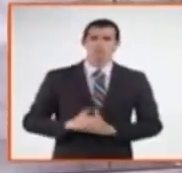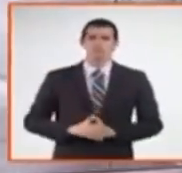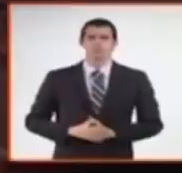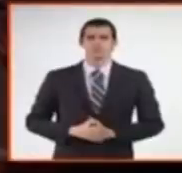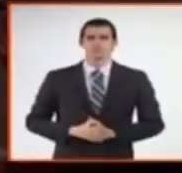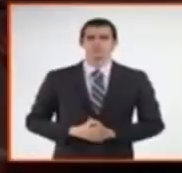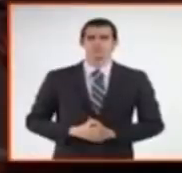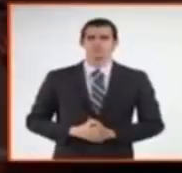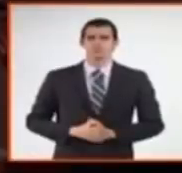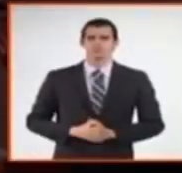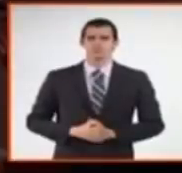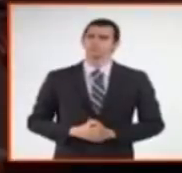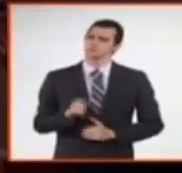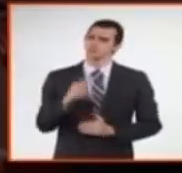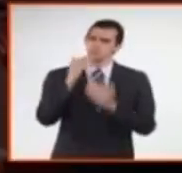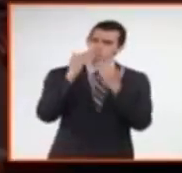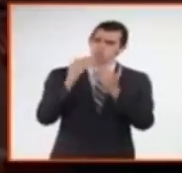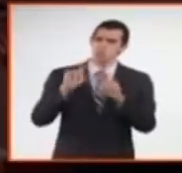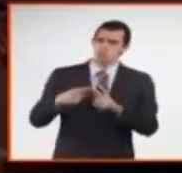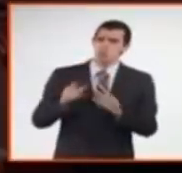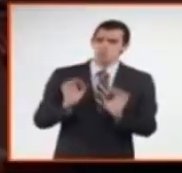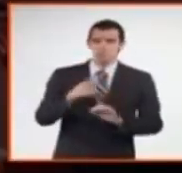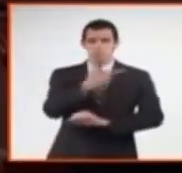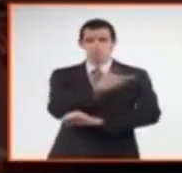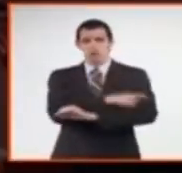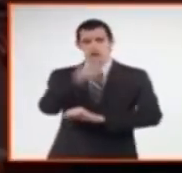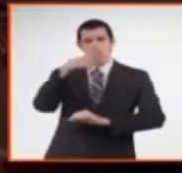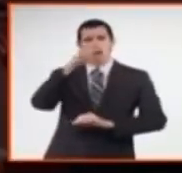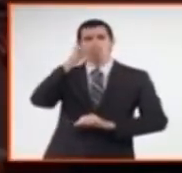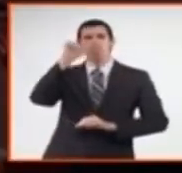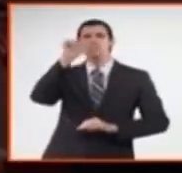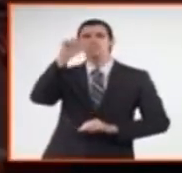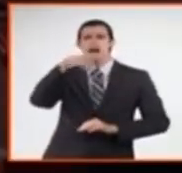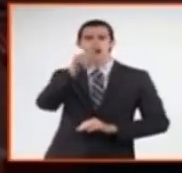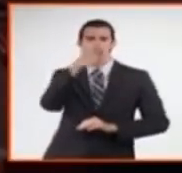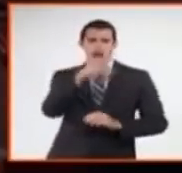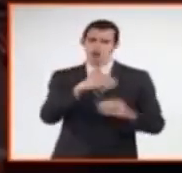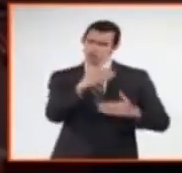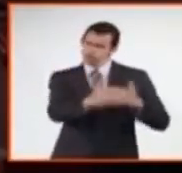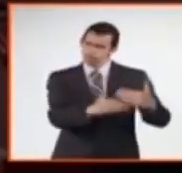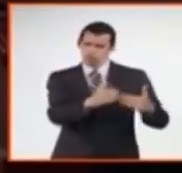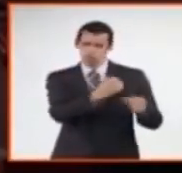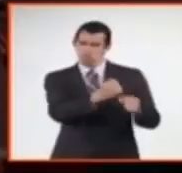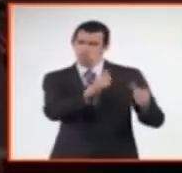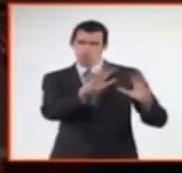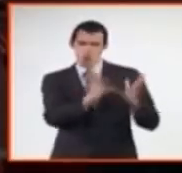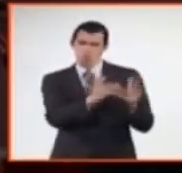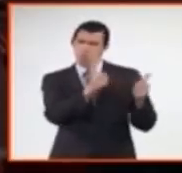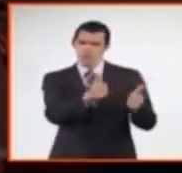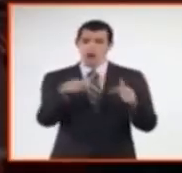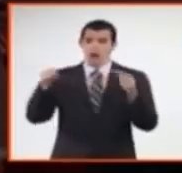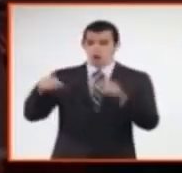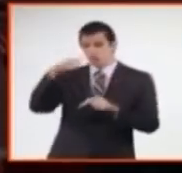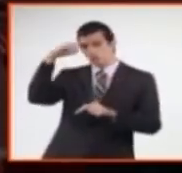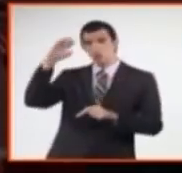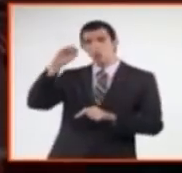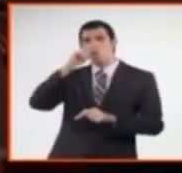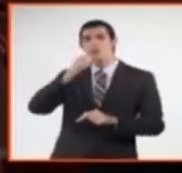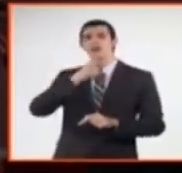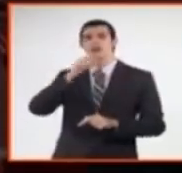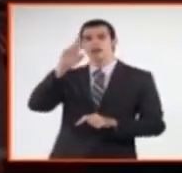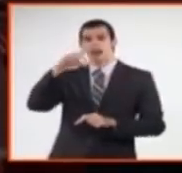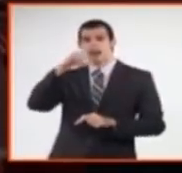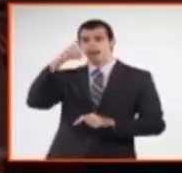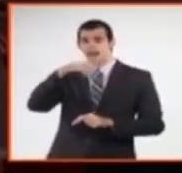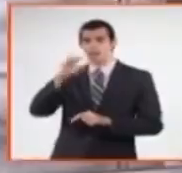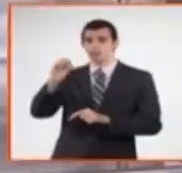avanzando también hablar así que tendremos muy buenas muy buen esfuerzo para toda la población pediátrica la segunda